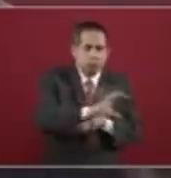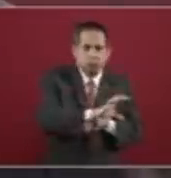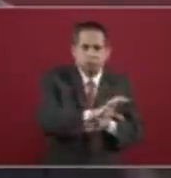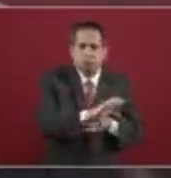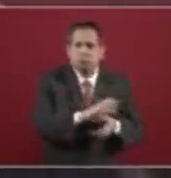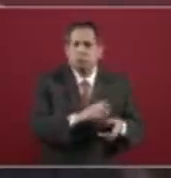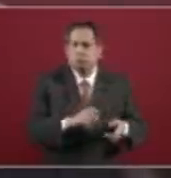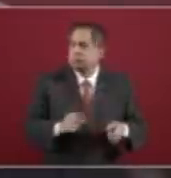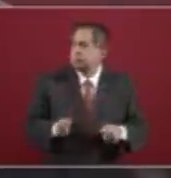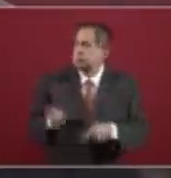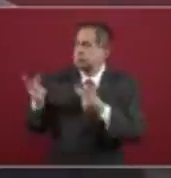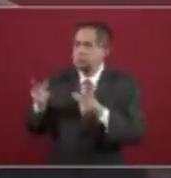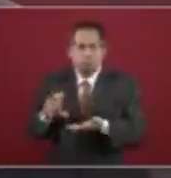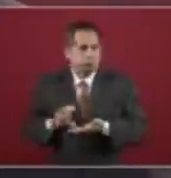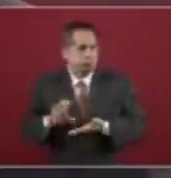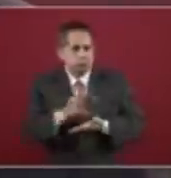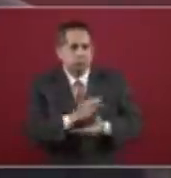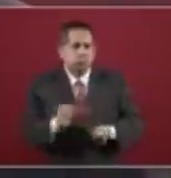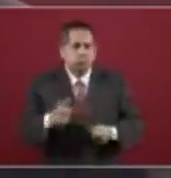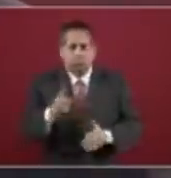al gobierno